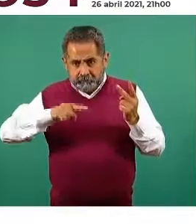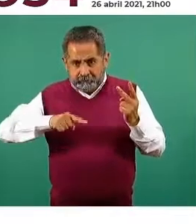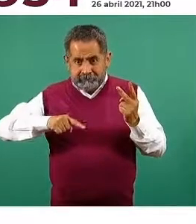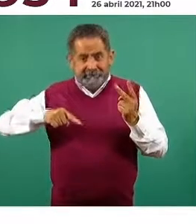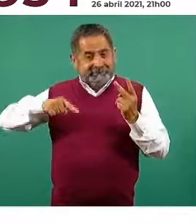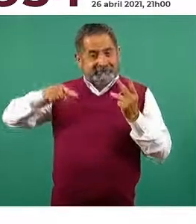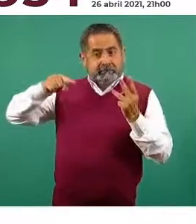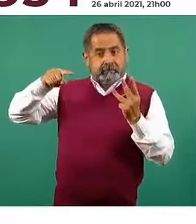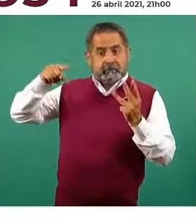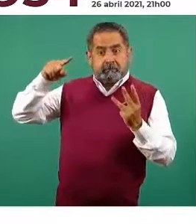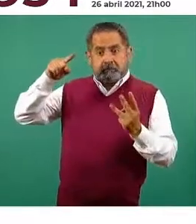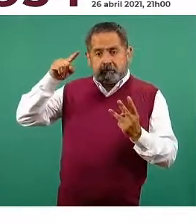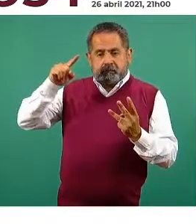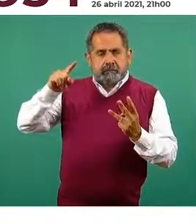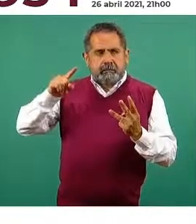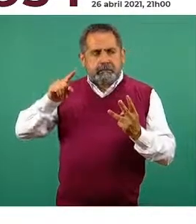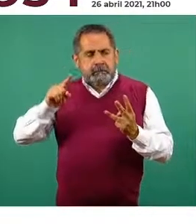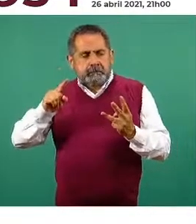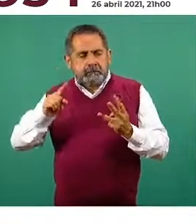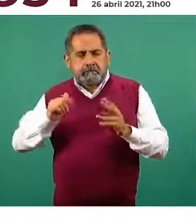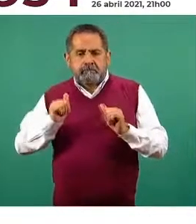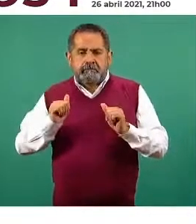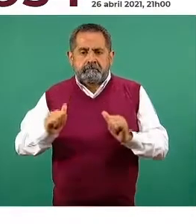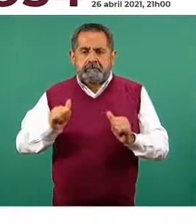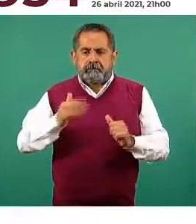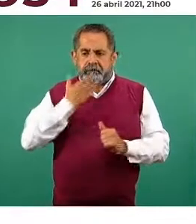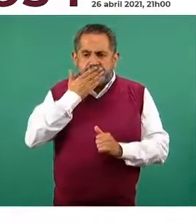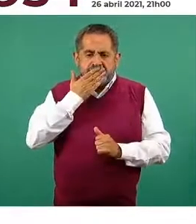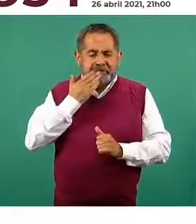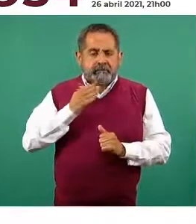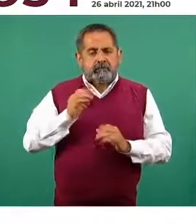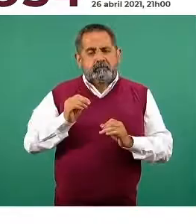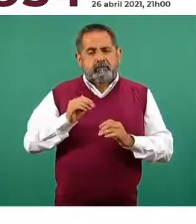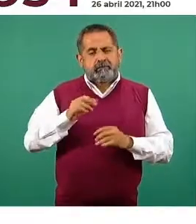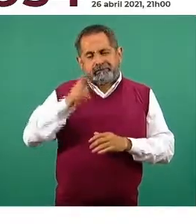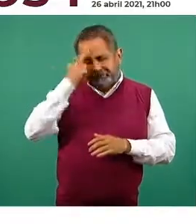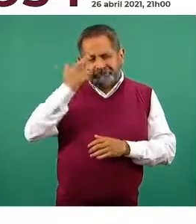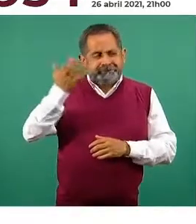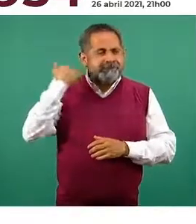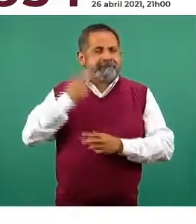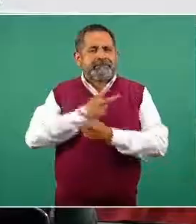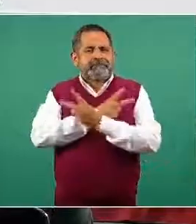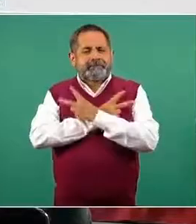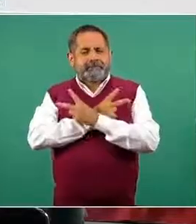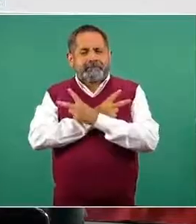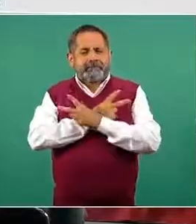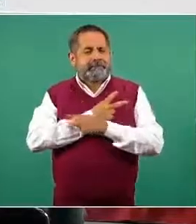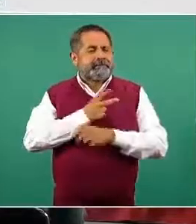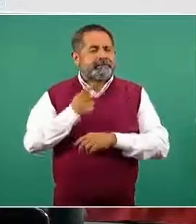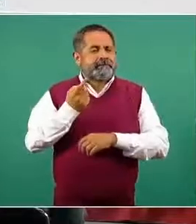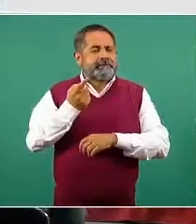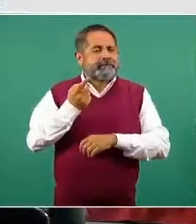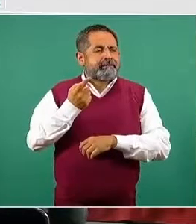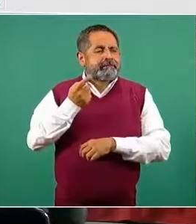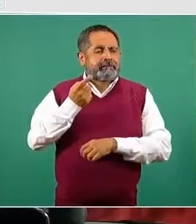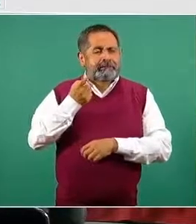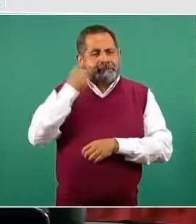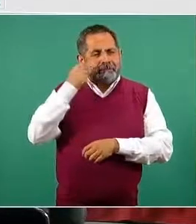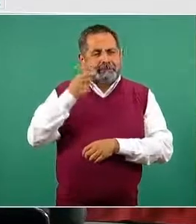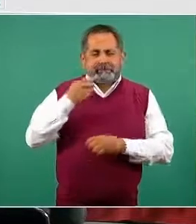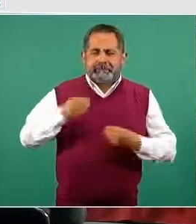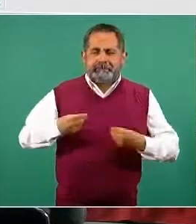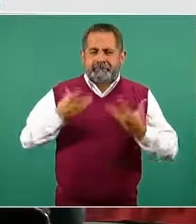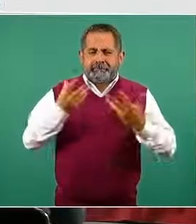llevar, que esto haya sido secundario a las vacaciones del periodo vacacional de